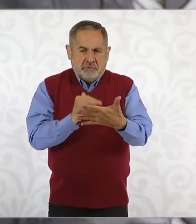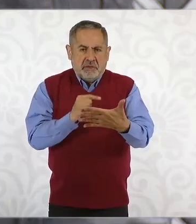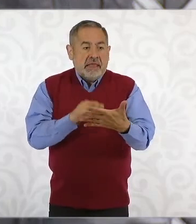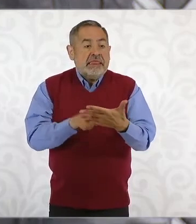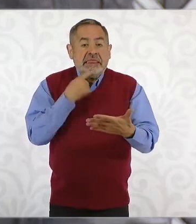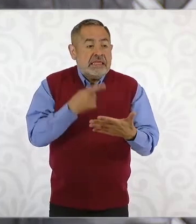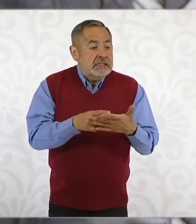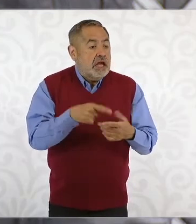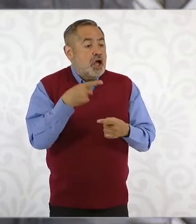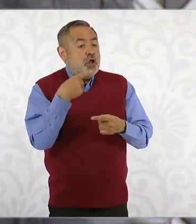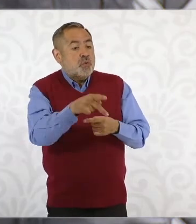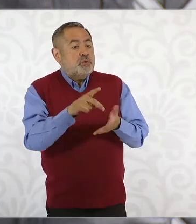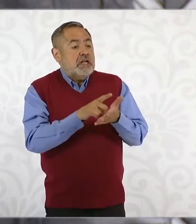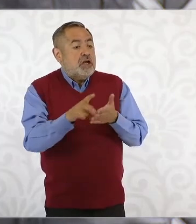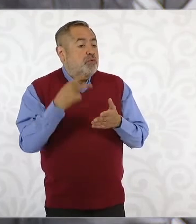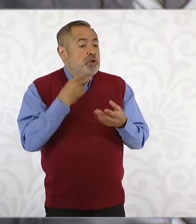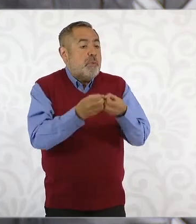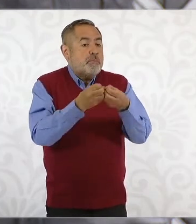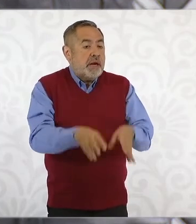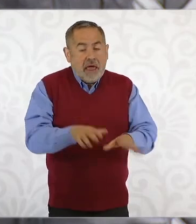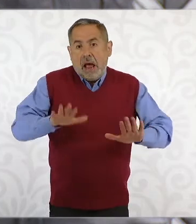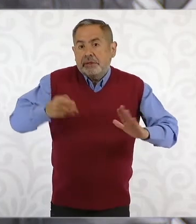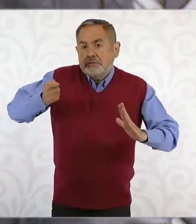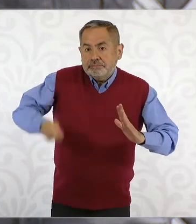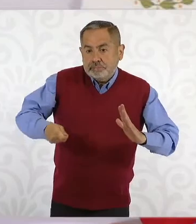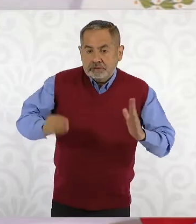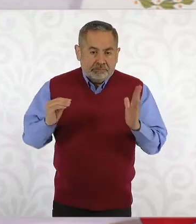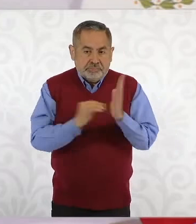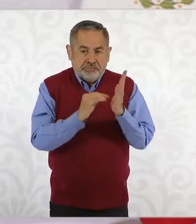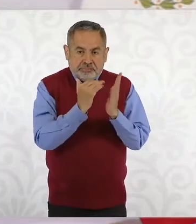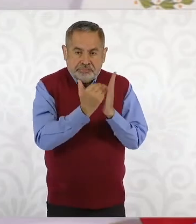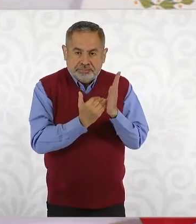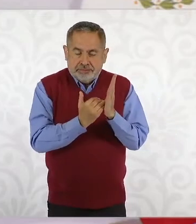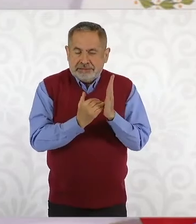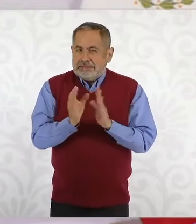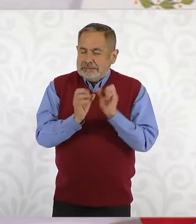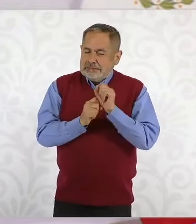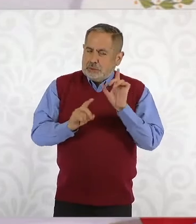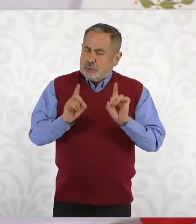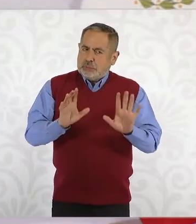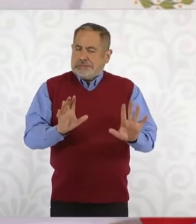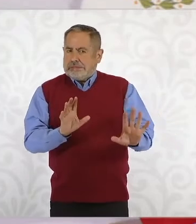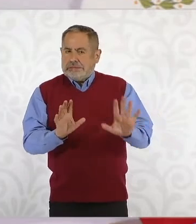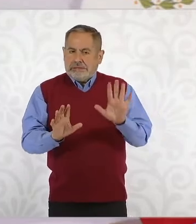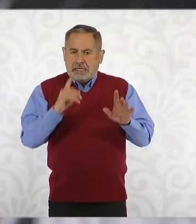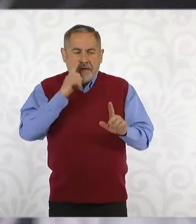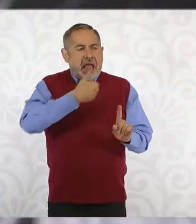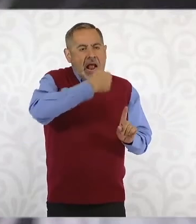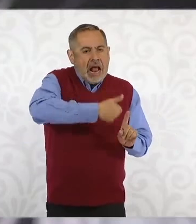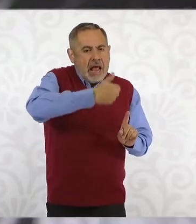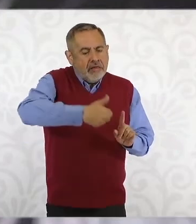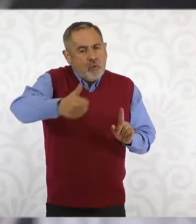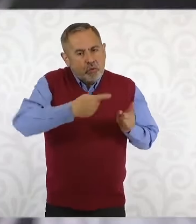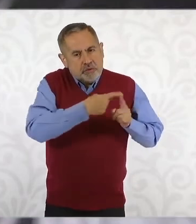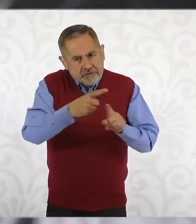o la pérdida de derechos políticos. Esto también es muy cuestionable constitucionalmente. Habría que ver cada caso